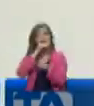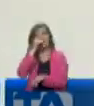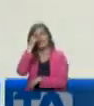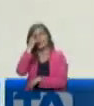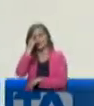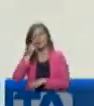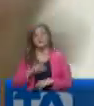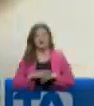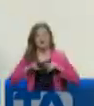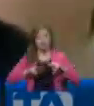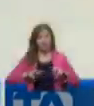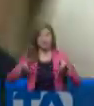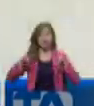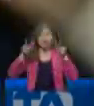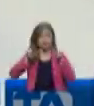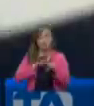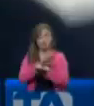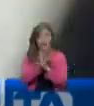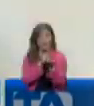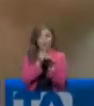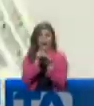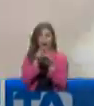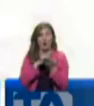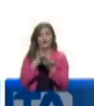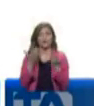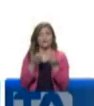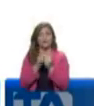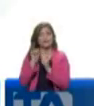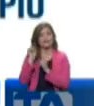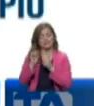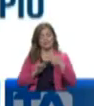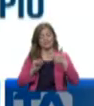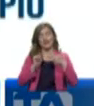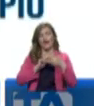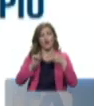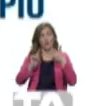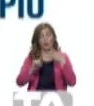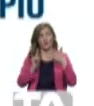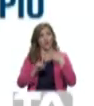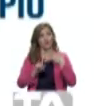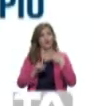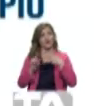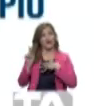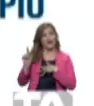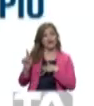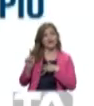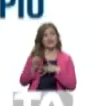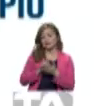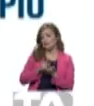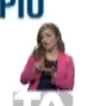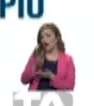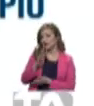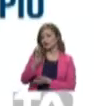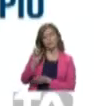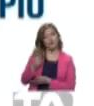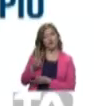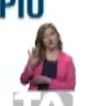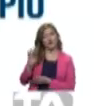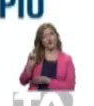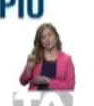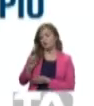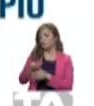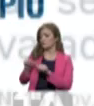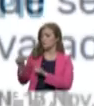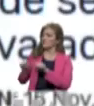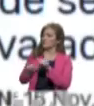Correa. En la investigación también se habla de pago de comisiones. Cronopio recibió $60,480 por asesoría comunicacional.